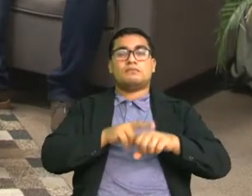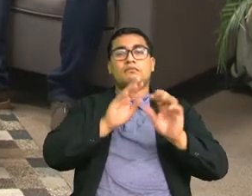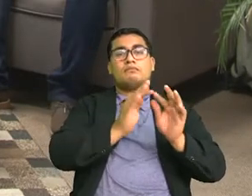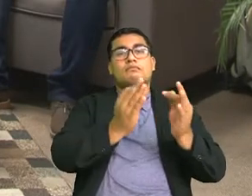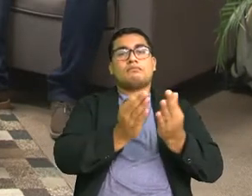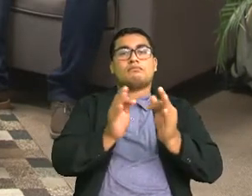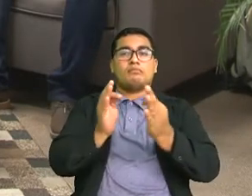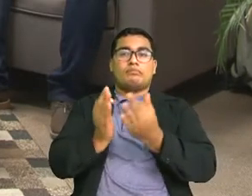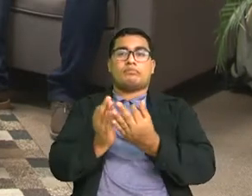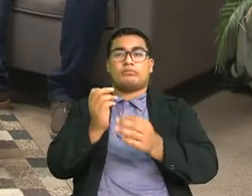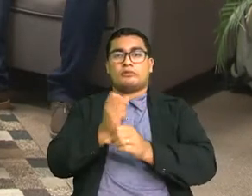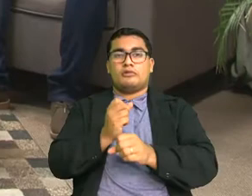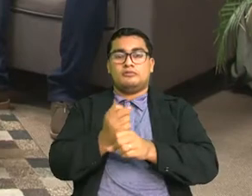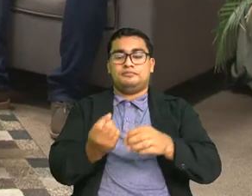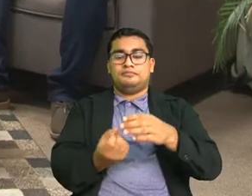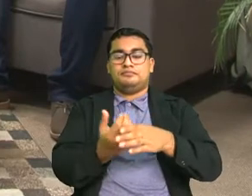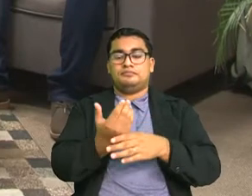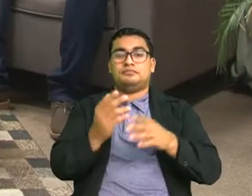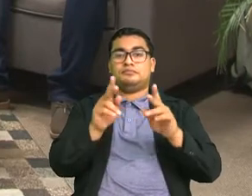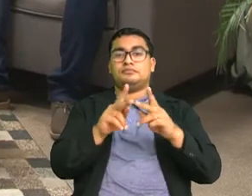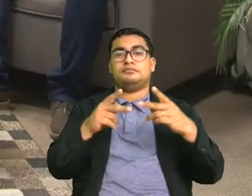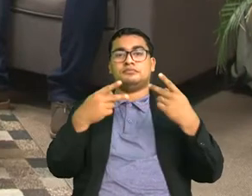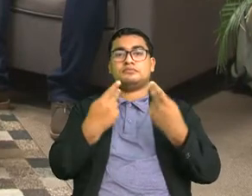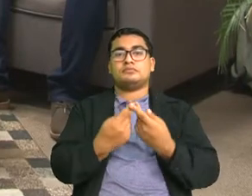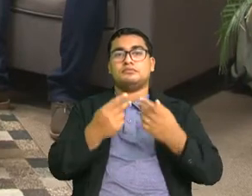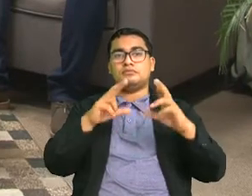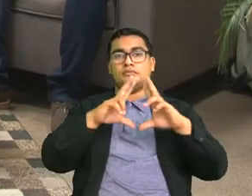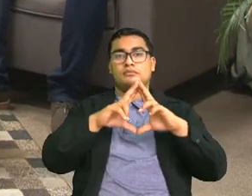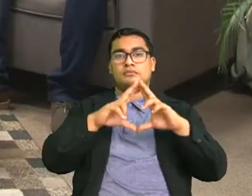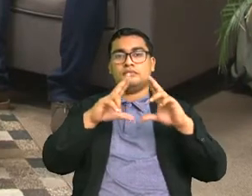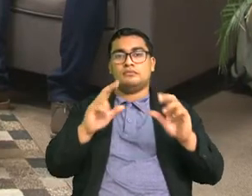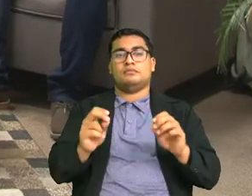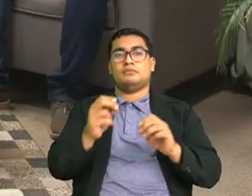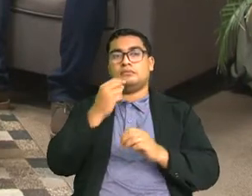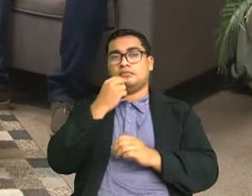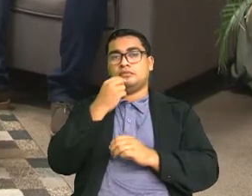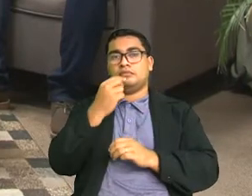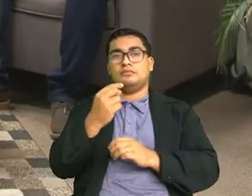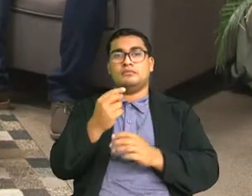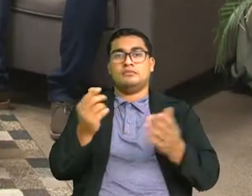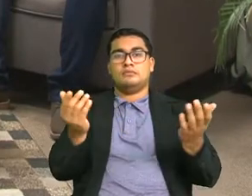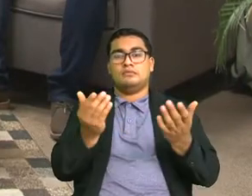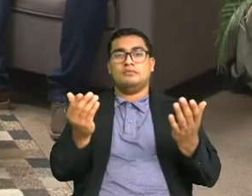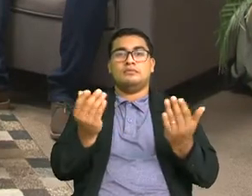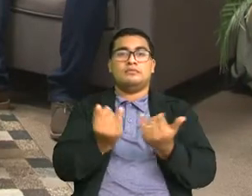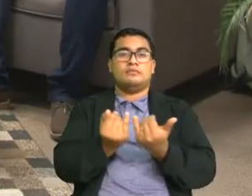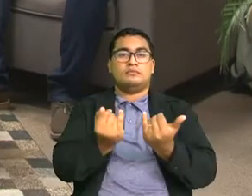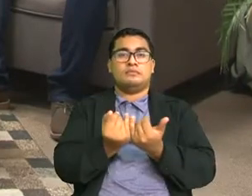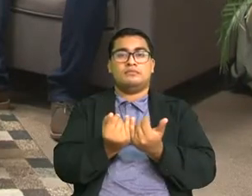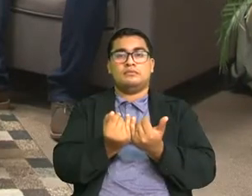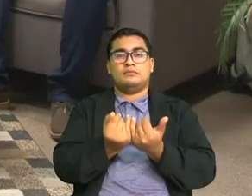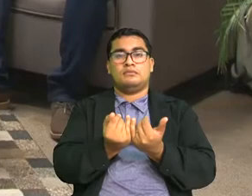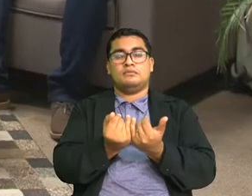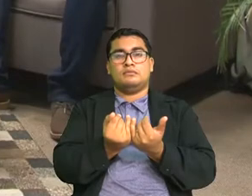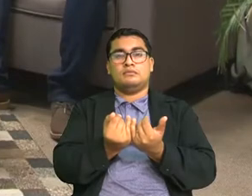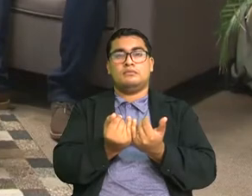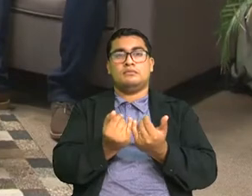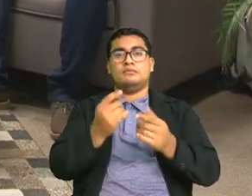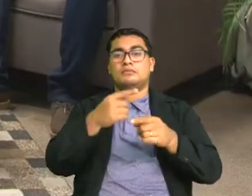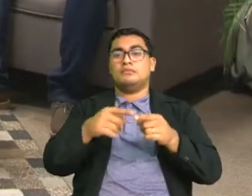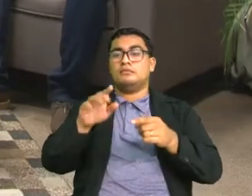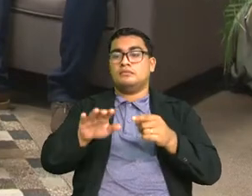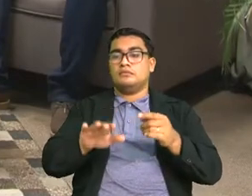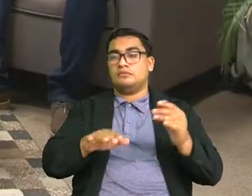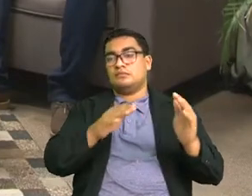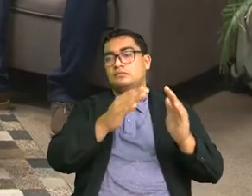productora con el pueblo en general porque a partir de la capacidad y el aumento de la producción también disminuyen ofrece en la ciudad y el abastecimiento